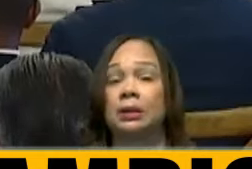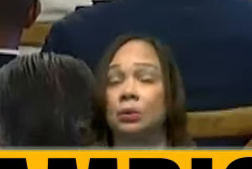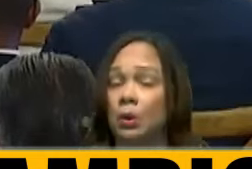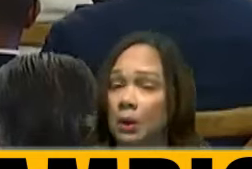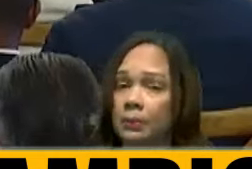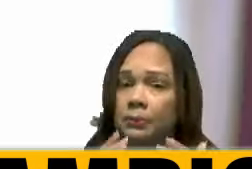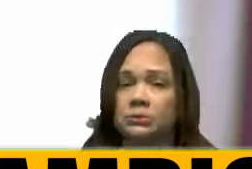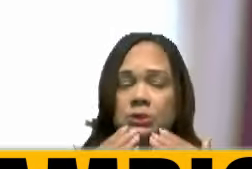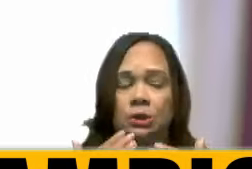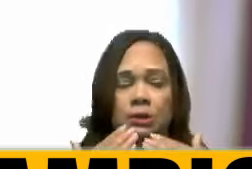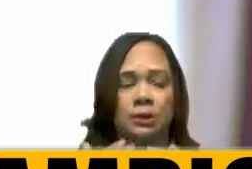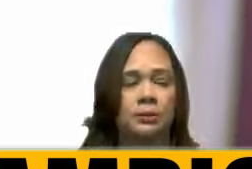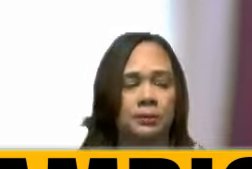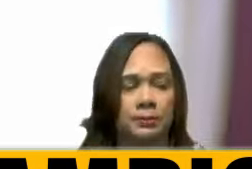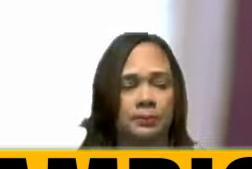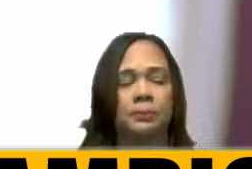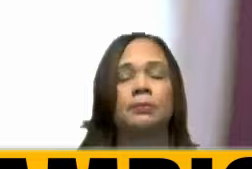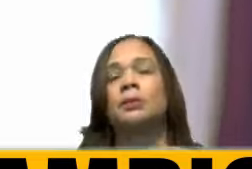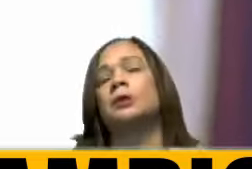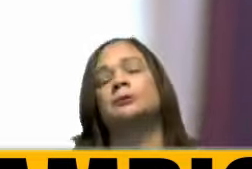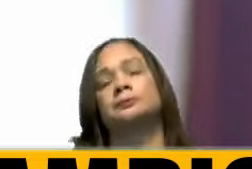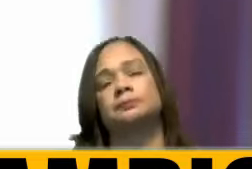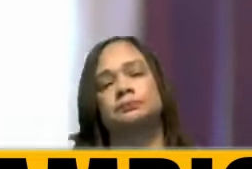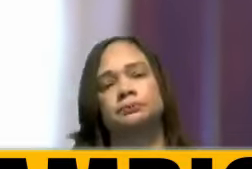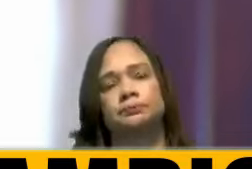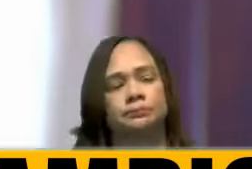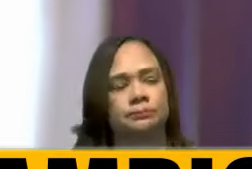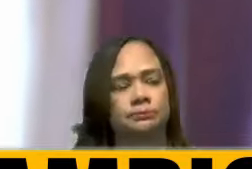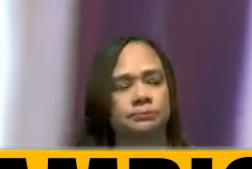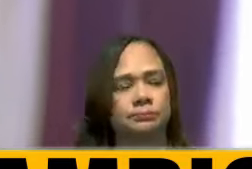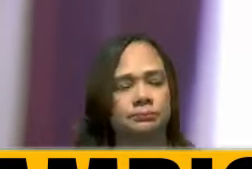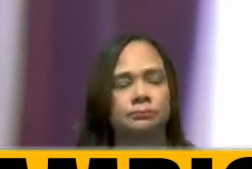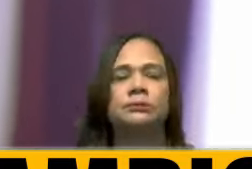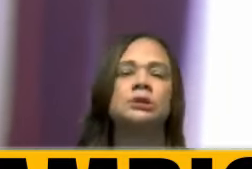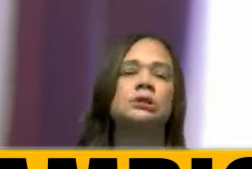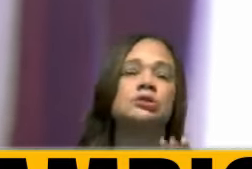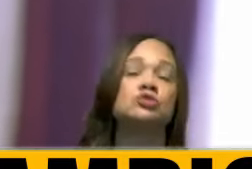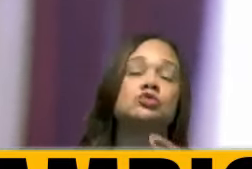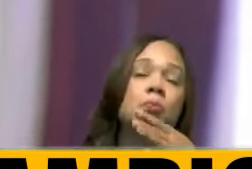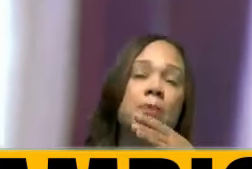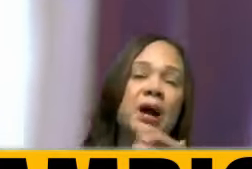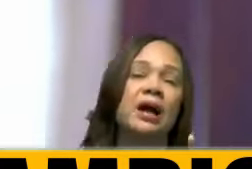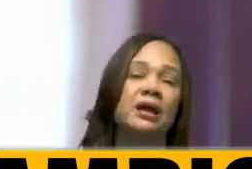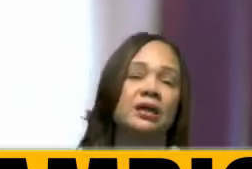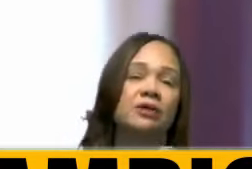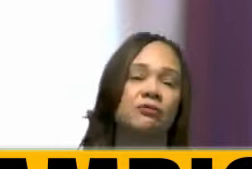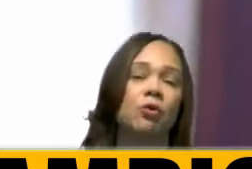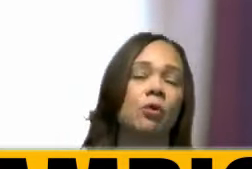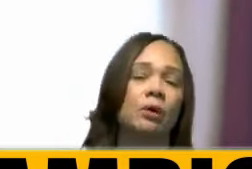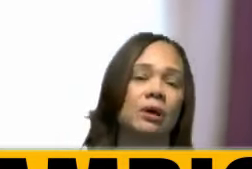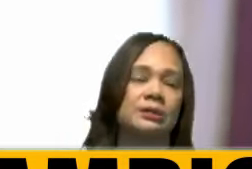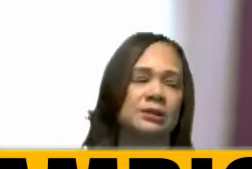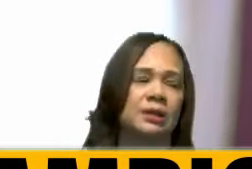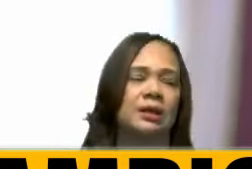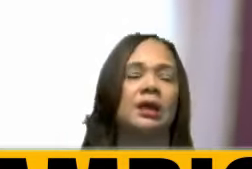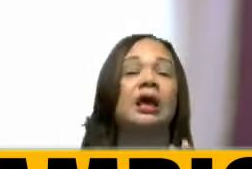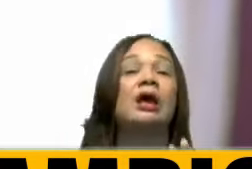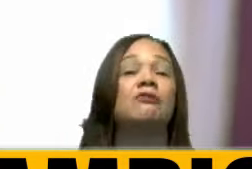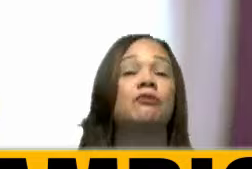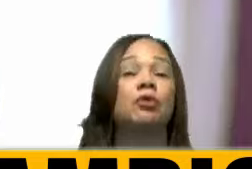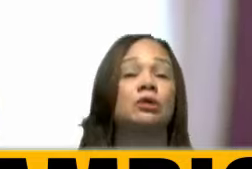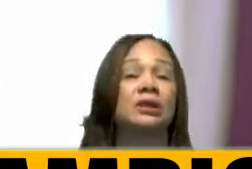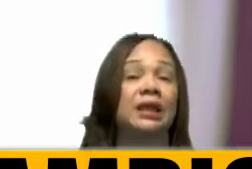se lo agradezco y Exacto su mamá yon Asa presidente fondearte que es